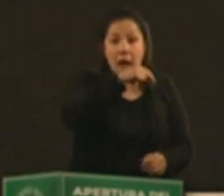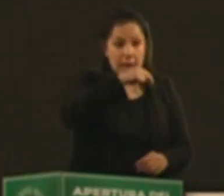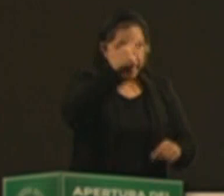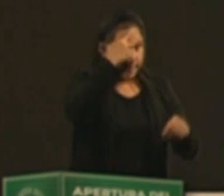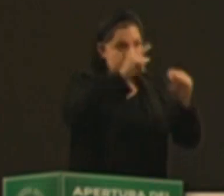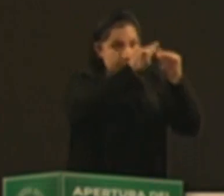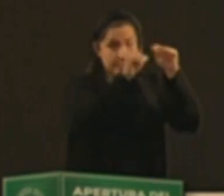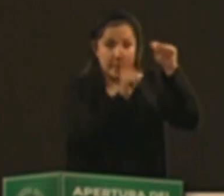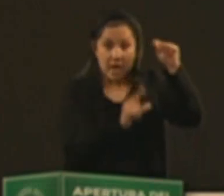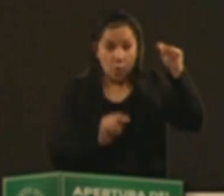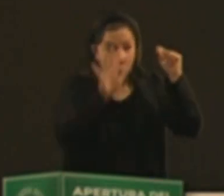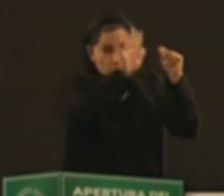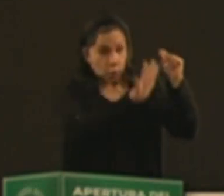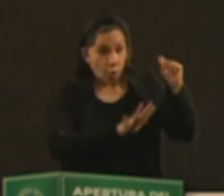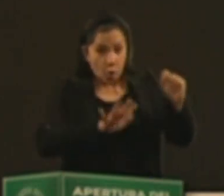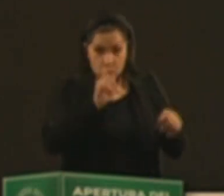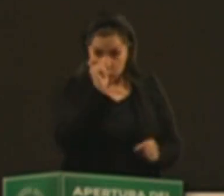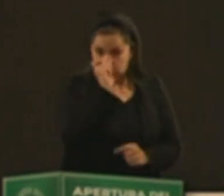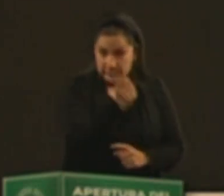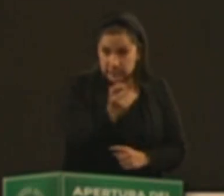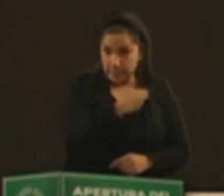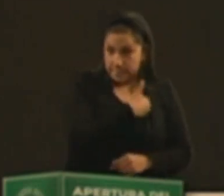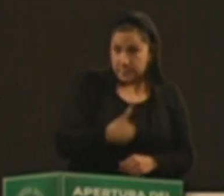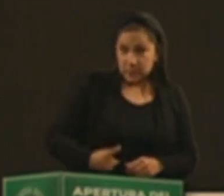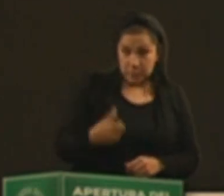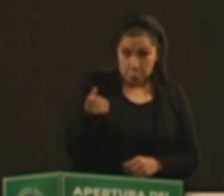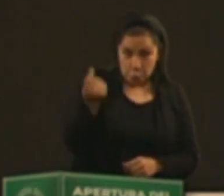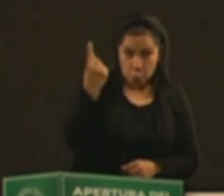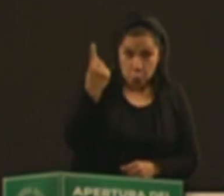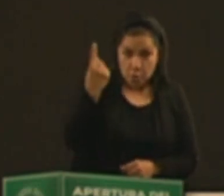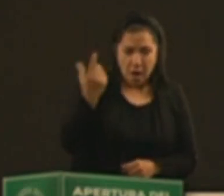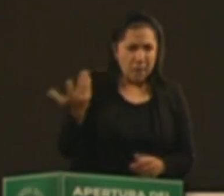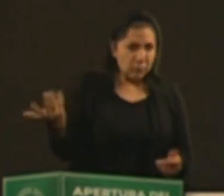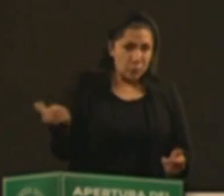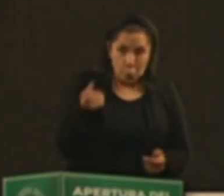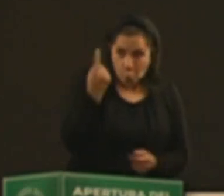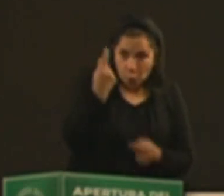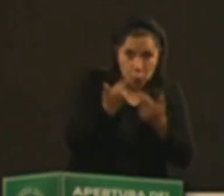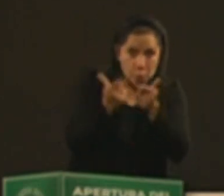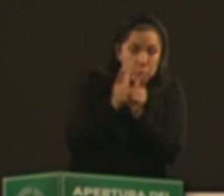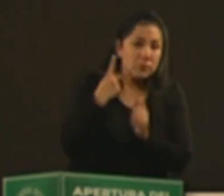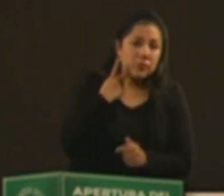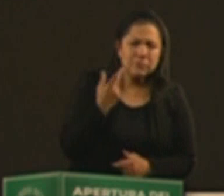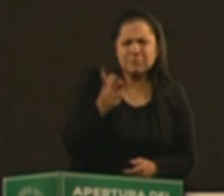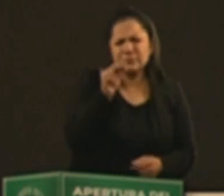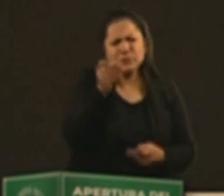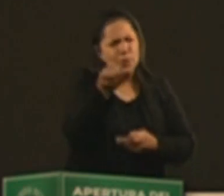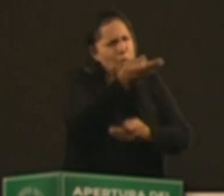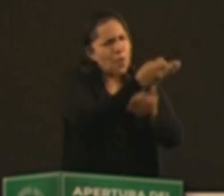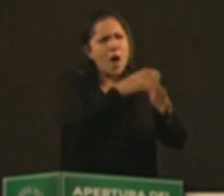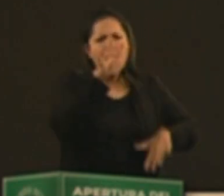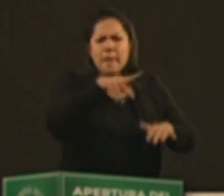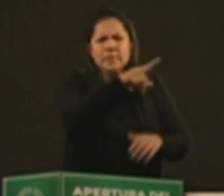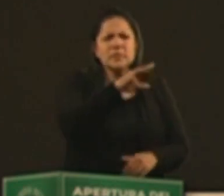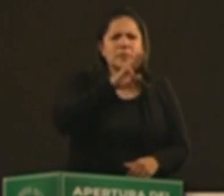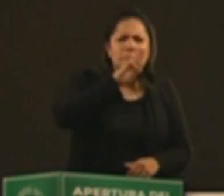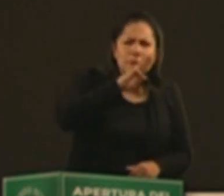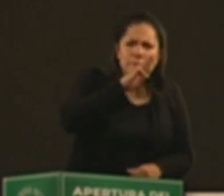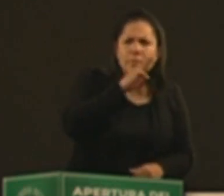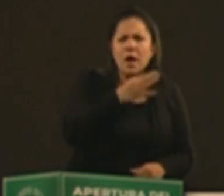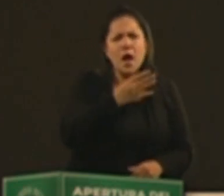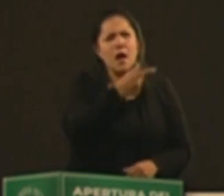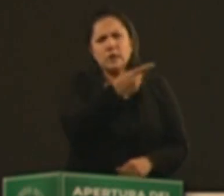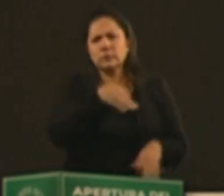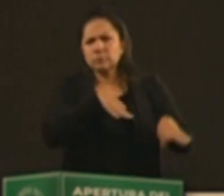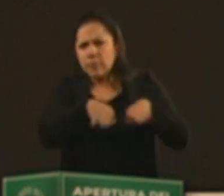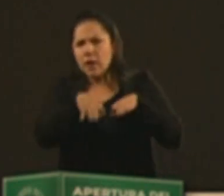partido, México somos todas y todos. Las mamás que trabajan triples jornadas, las madres buscadoras, las cuidadoras de la